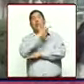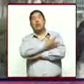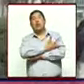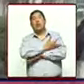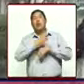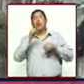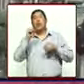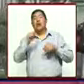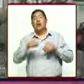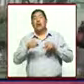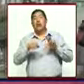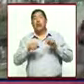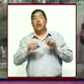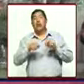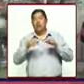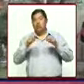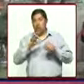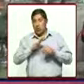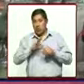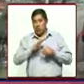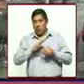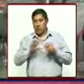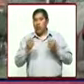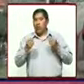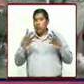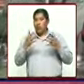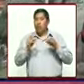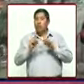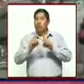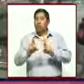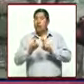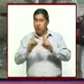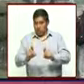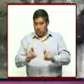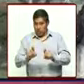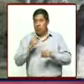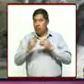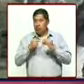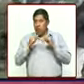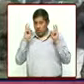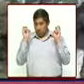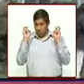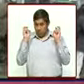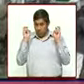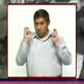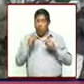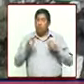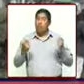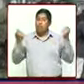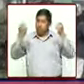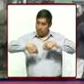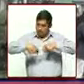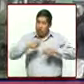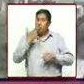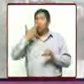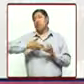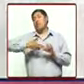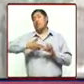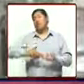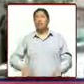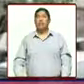si las preguntas son o no pertinentes en cuanto a las consultas referido, sobre todo a la subvención de los